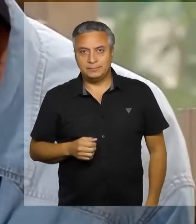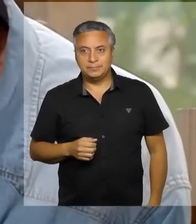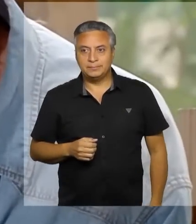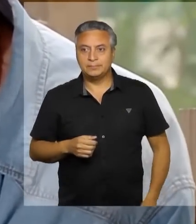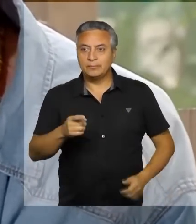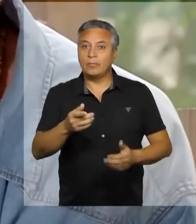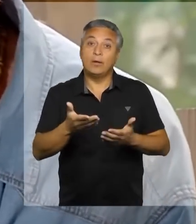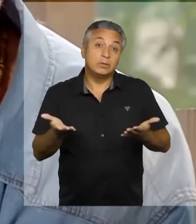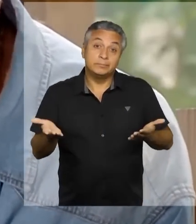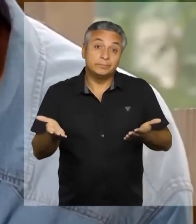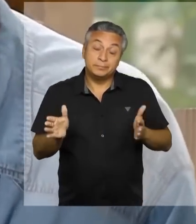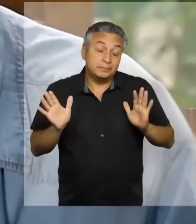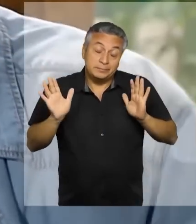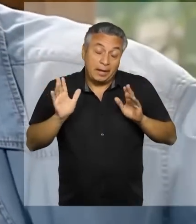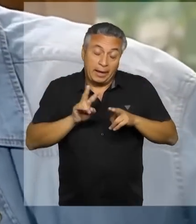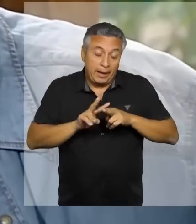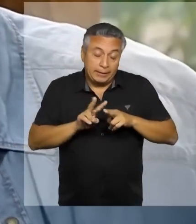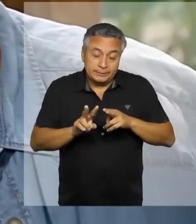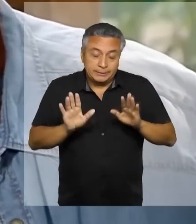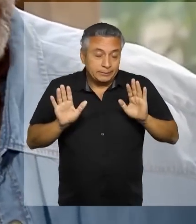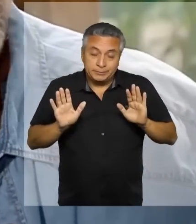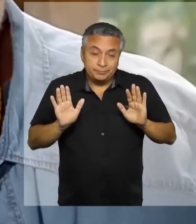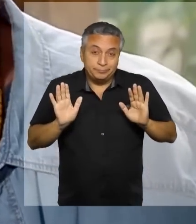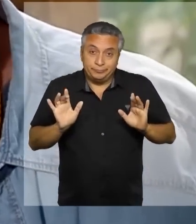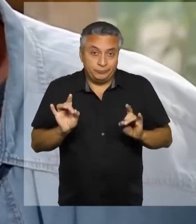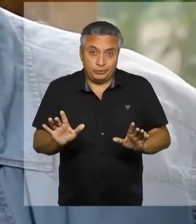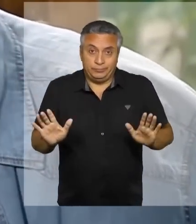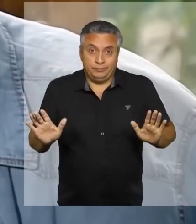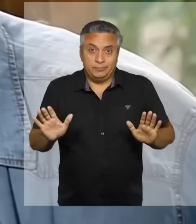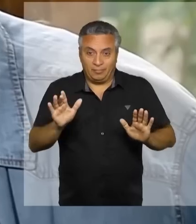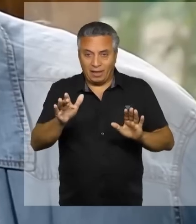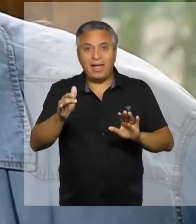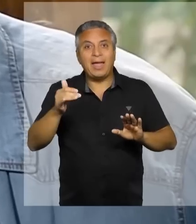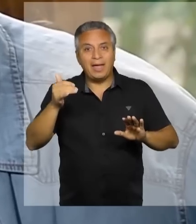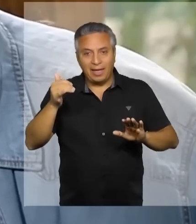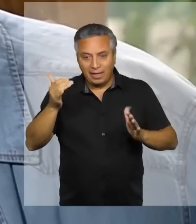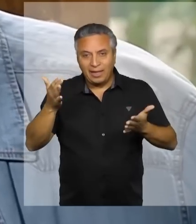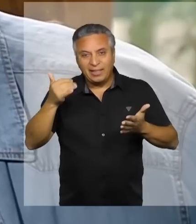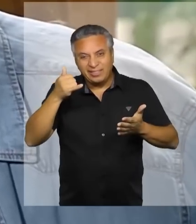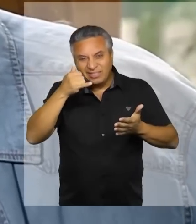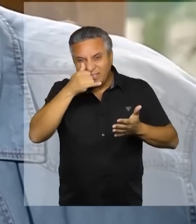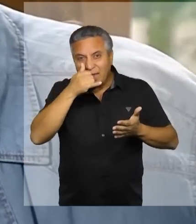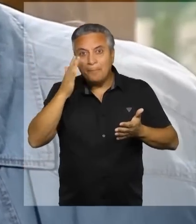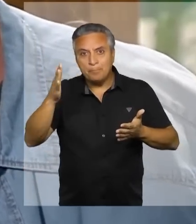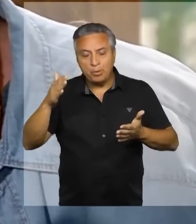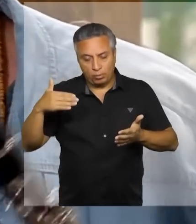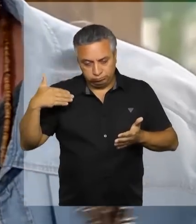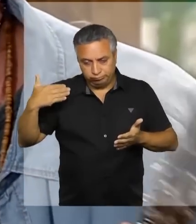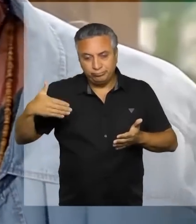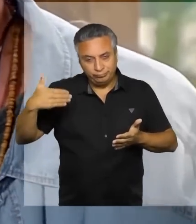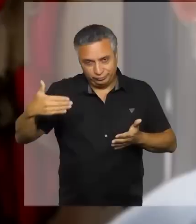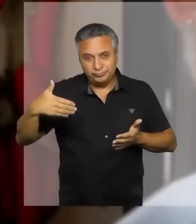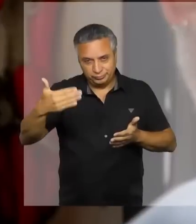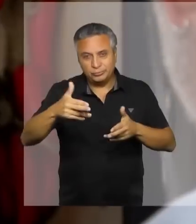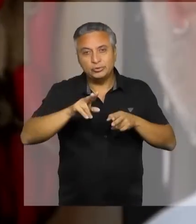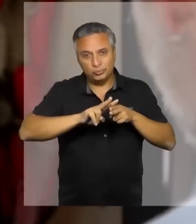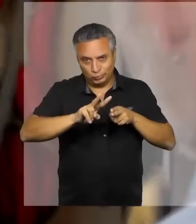Bueno, nada que hacerle, pues sí. El tiempo lo soluciona todo. Es súper típico decir eso, pero es cierto